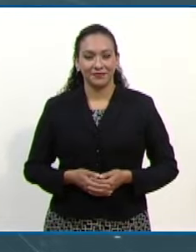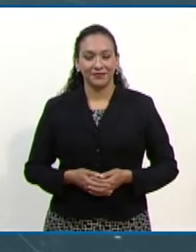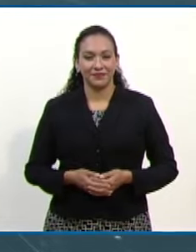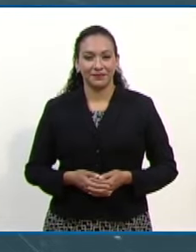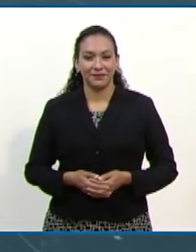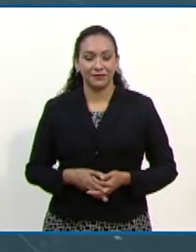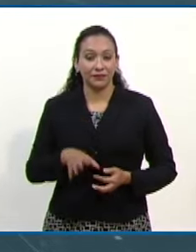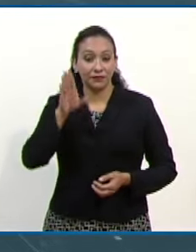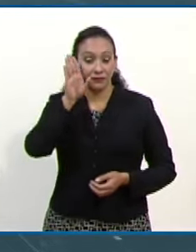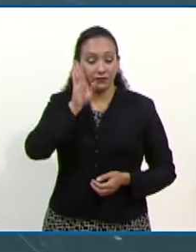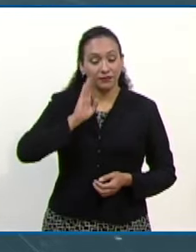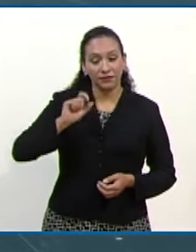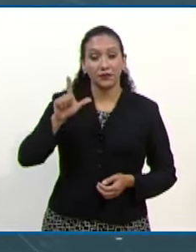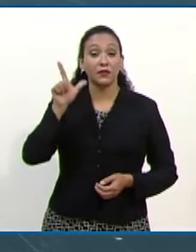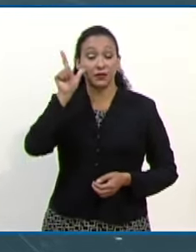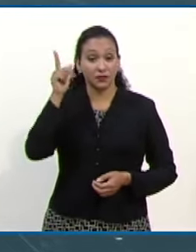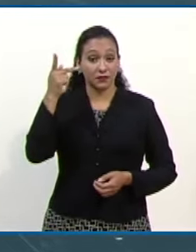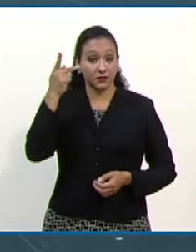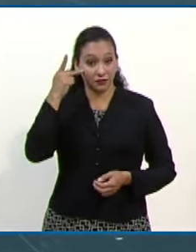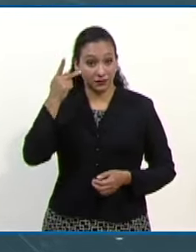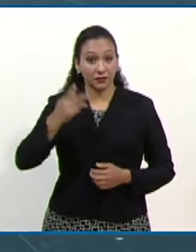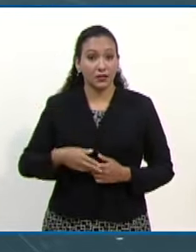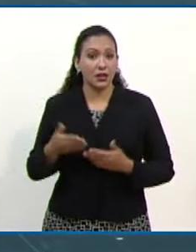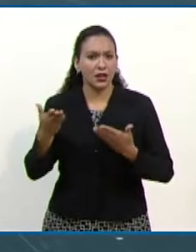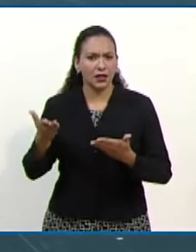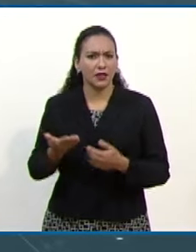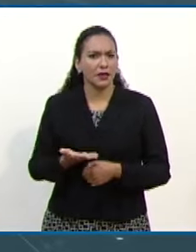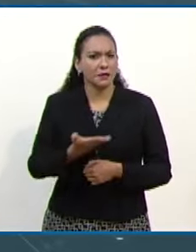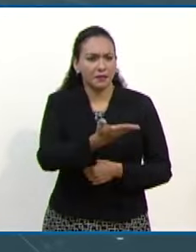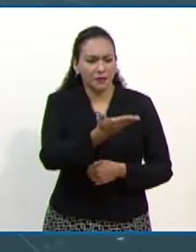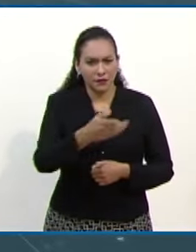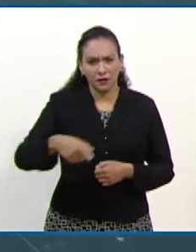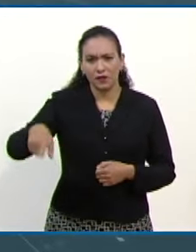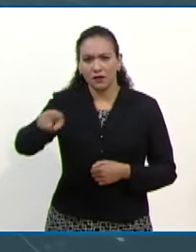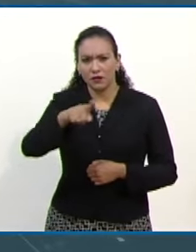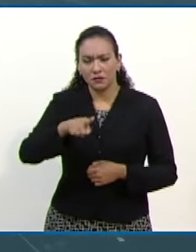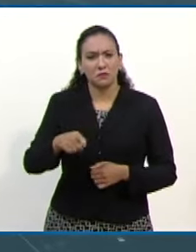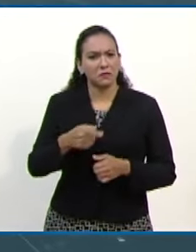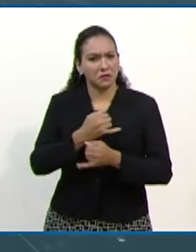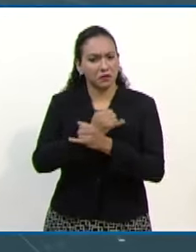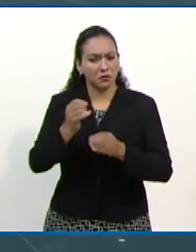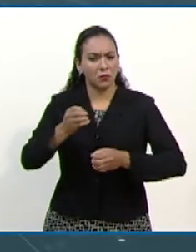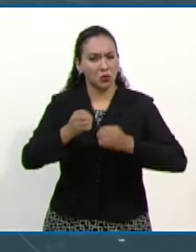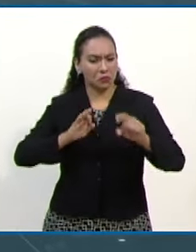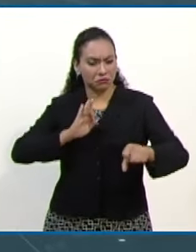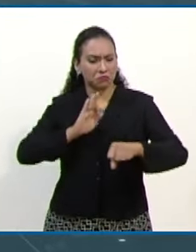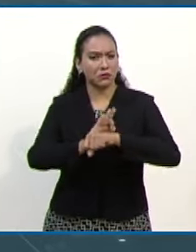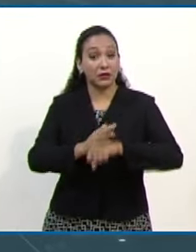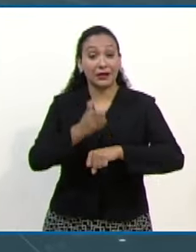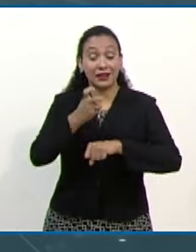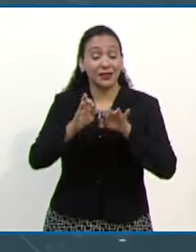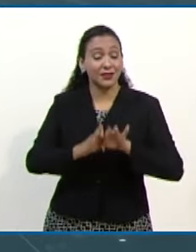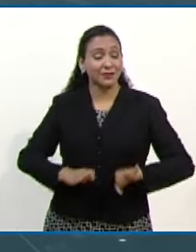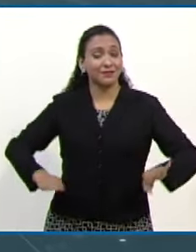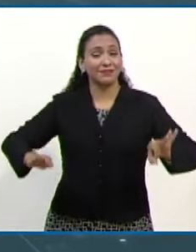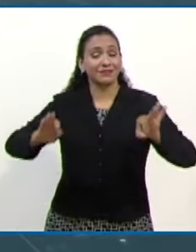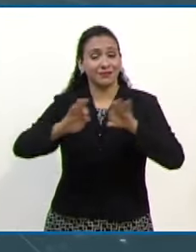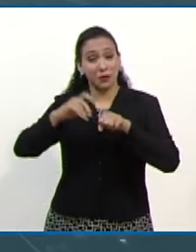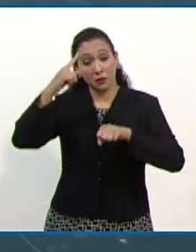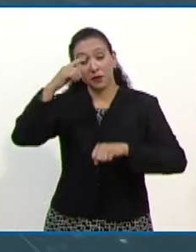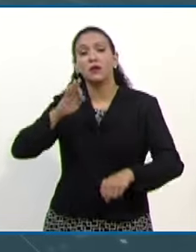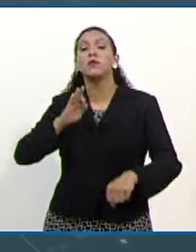La ministra presidenta Norma Lucía Piña llamó a preservar la independencia judicial, requisito indispensable para la